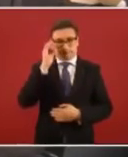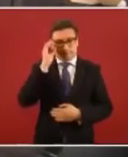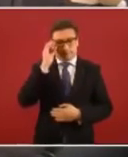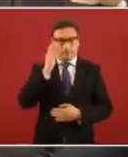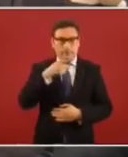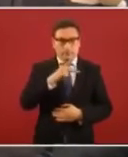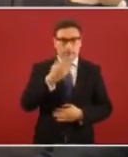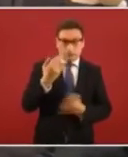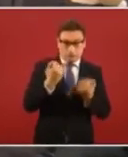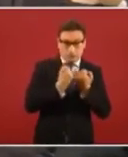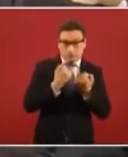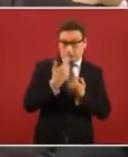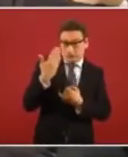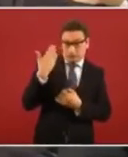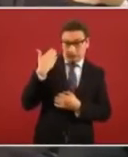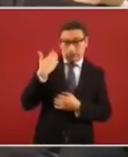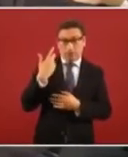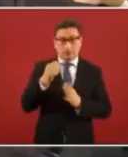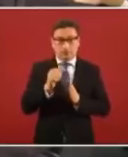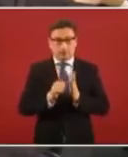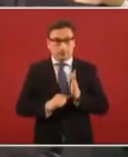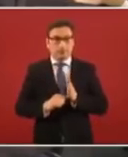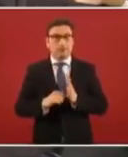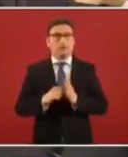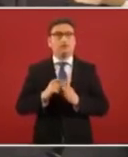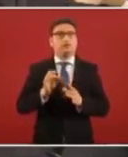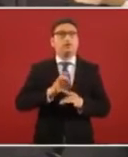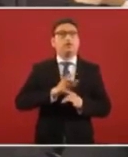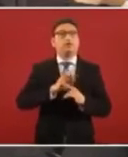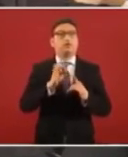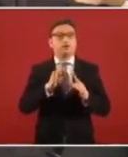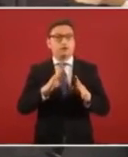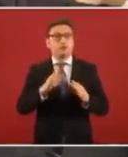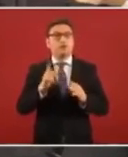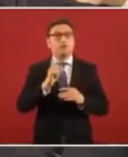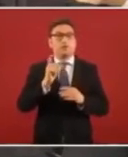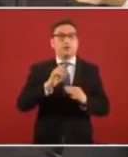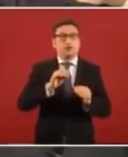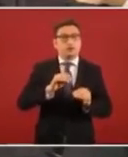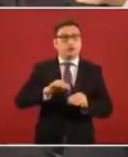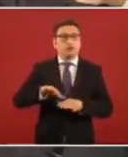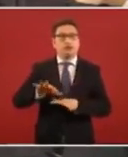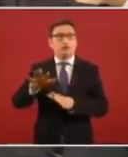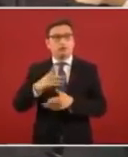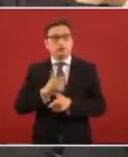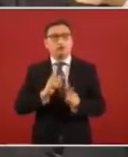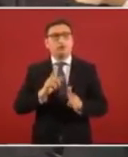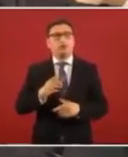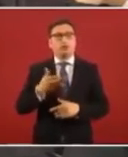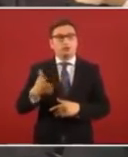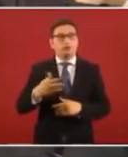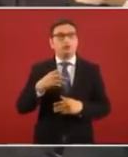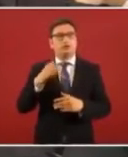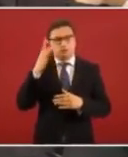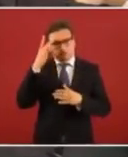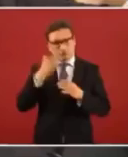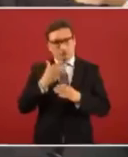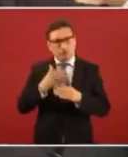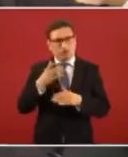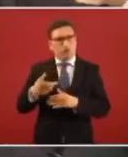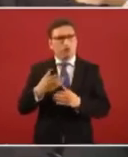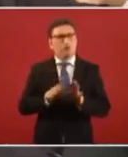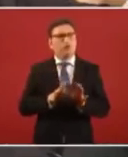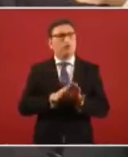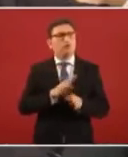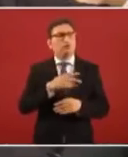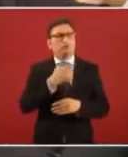meses con el operativo en el que pues se dejó, se liberó a Ovidio, y la cuestión de lo que hablaban del cumpleaños, ¿qué responde? ¿Cuál es la